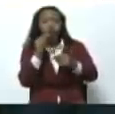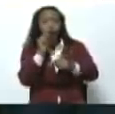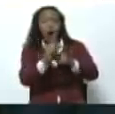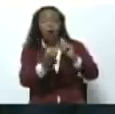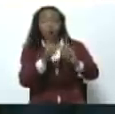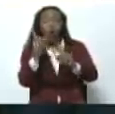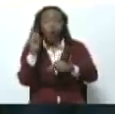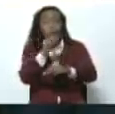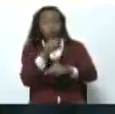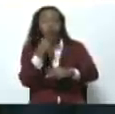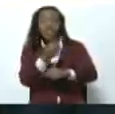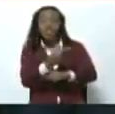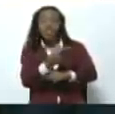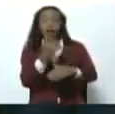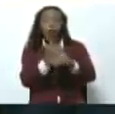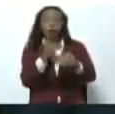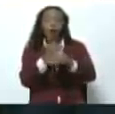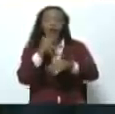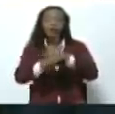sorprendidos